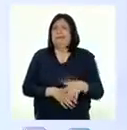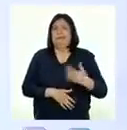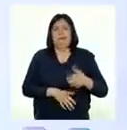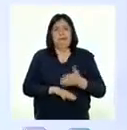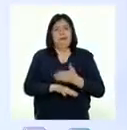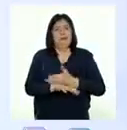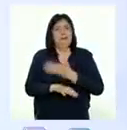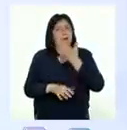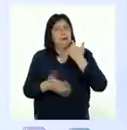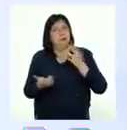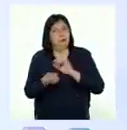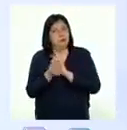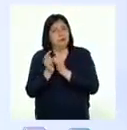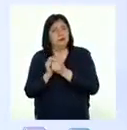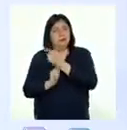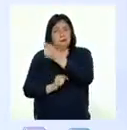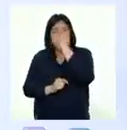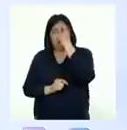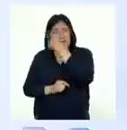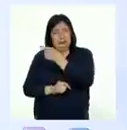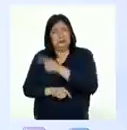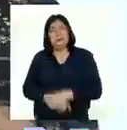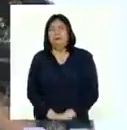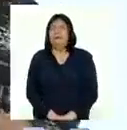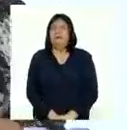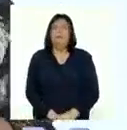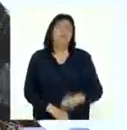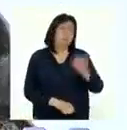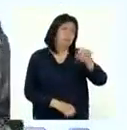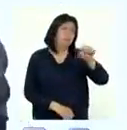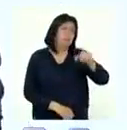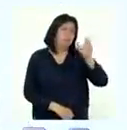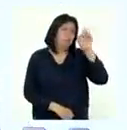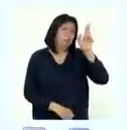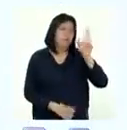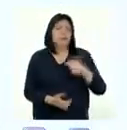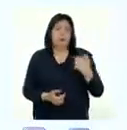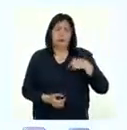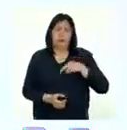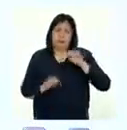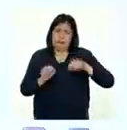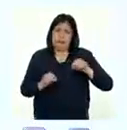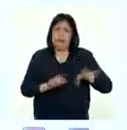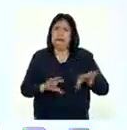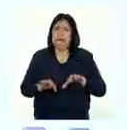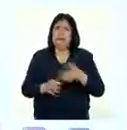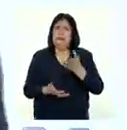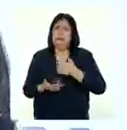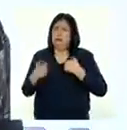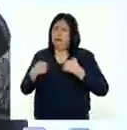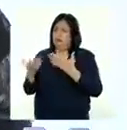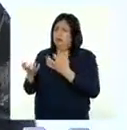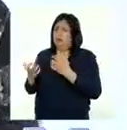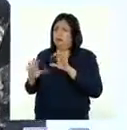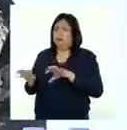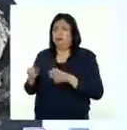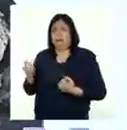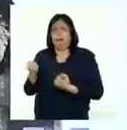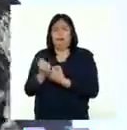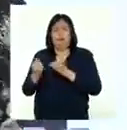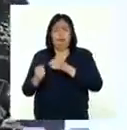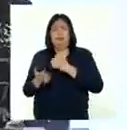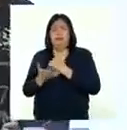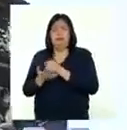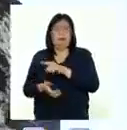situación mejore. ¿No crees, Patricia? Claro, profesora, tenemos que hacer algo. Yo quiero hacer algo para contribuir y